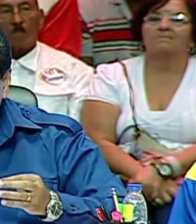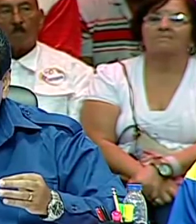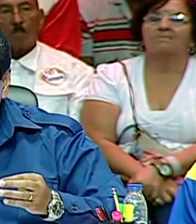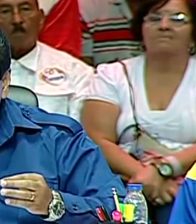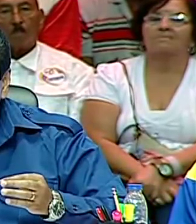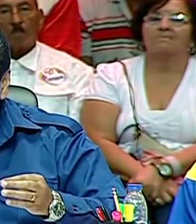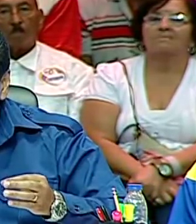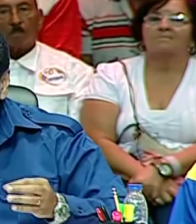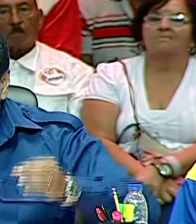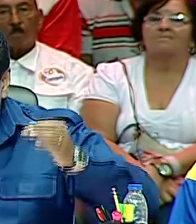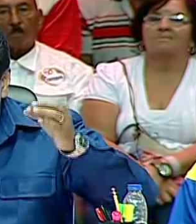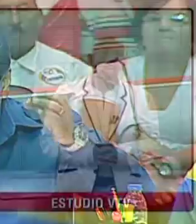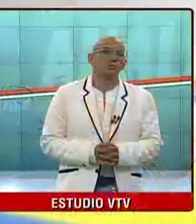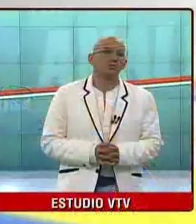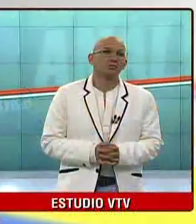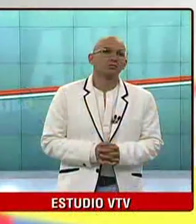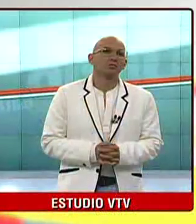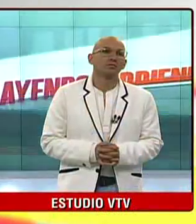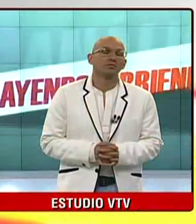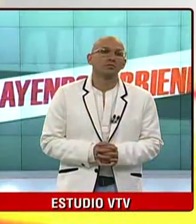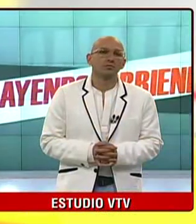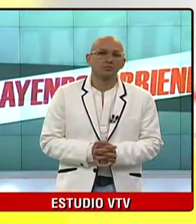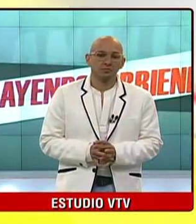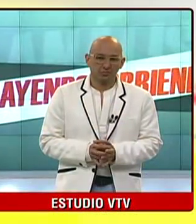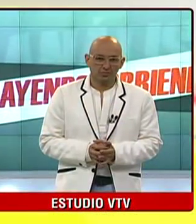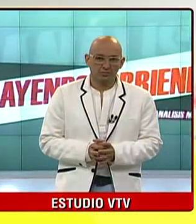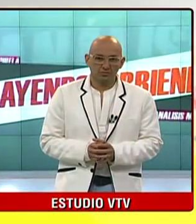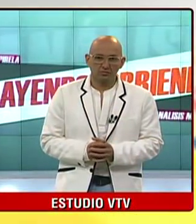frase. Con la presencia de los